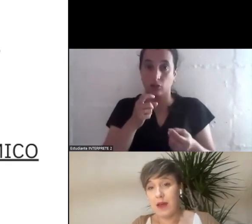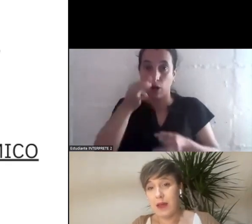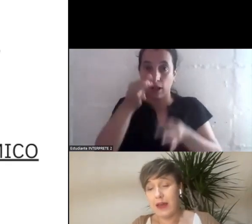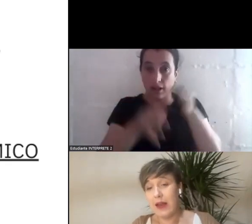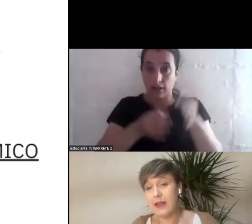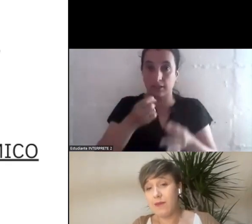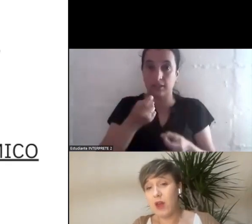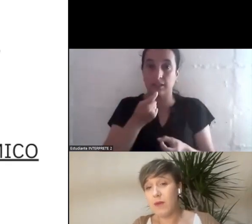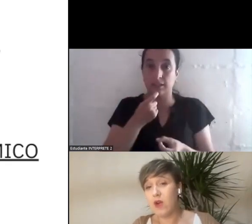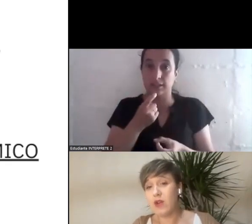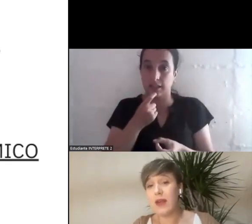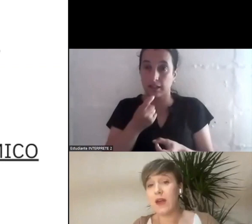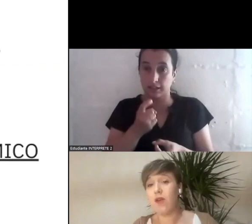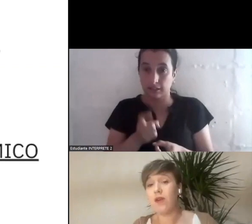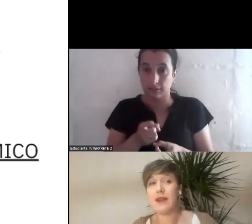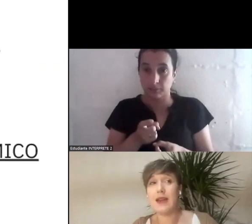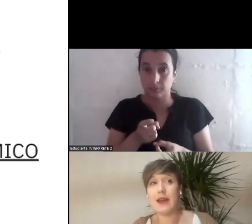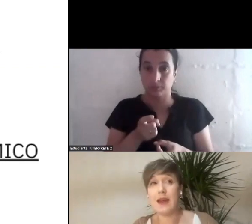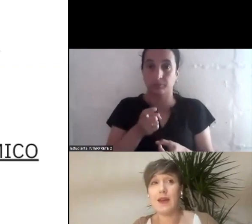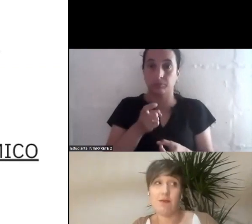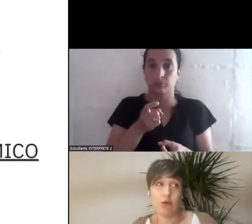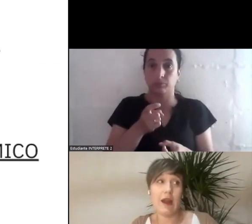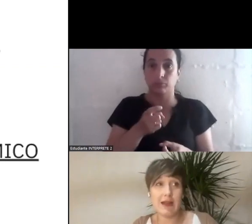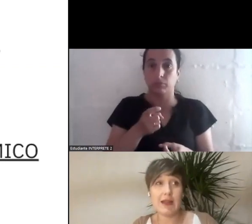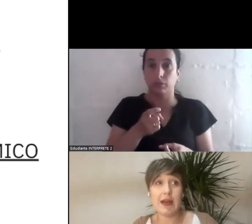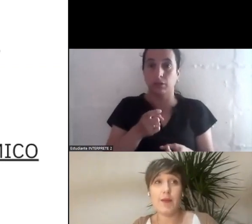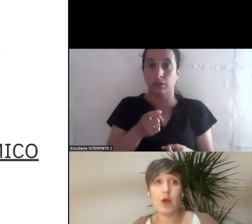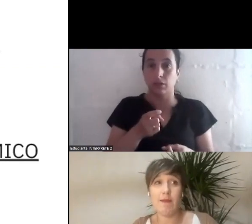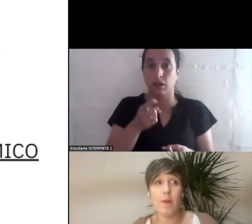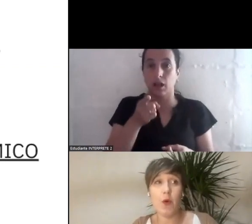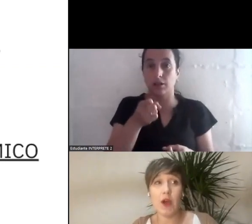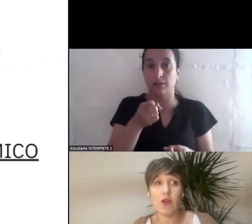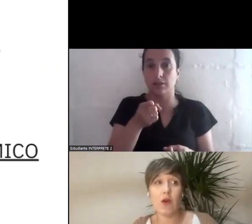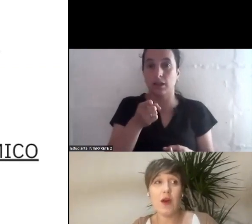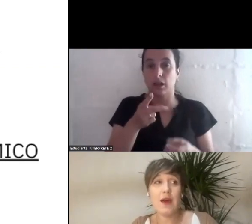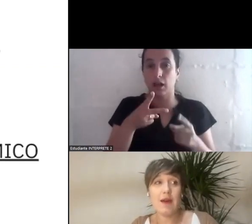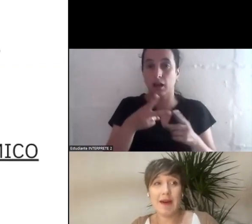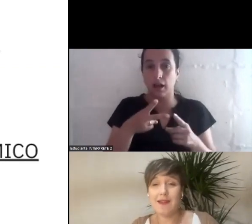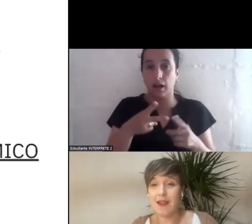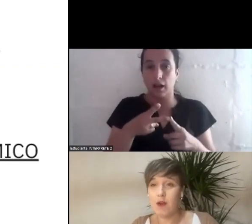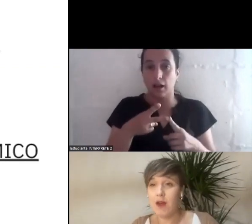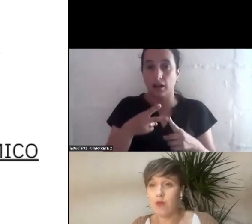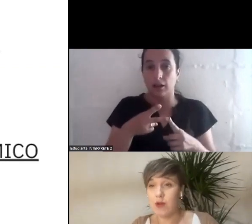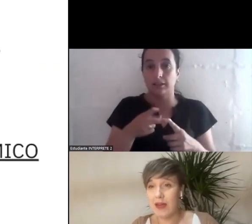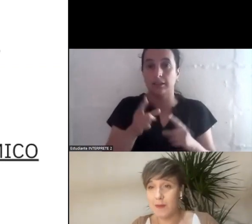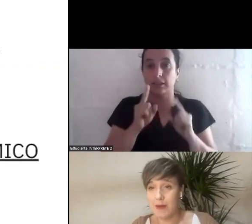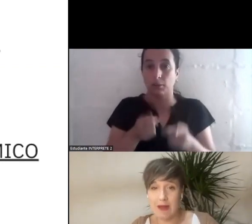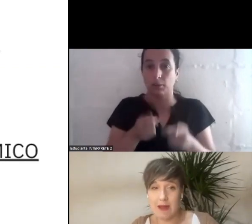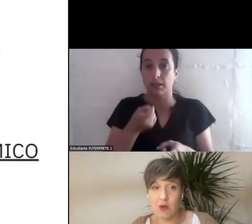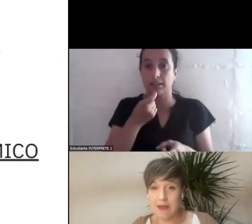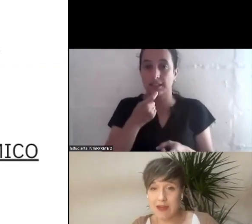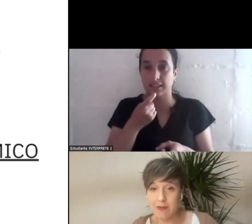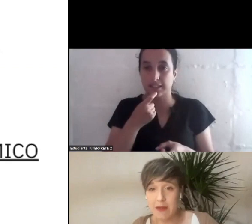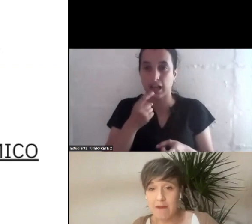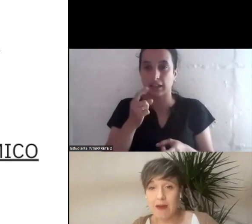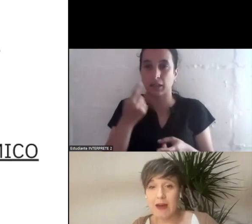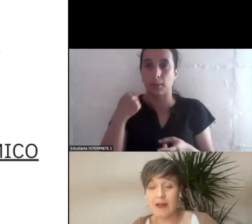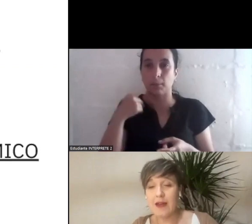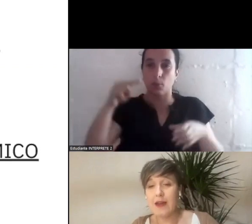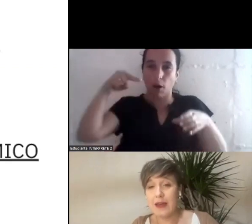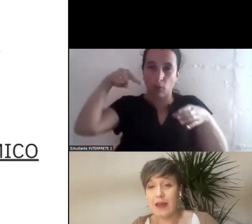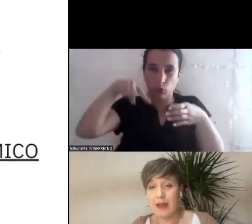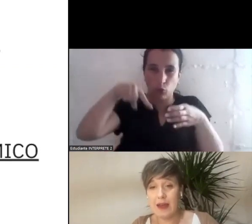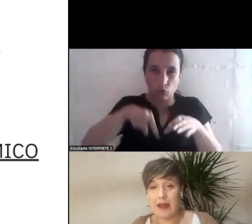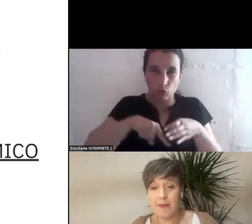Ese análisis bioquímico sérico es el que es un análisis de sangre, pero que va un poquito más determinada a buscar sustancias